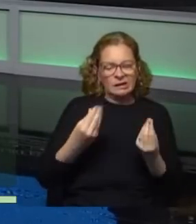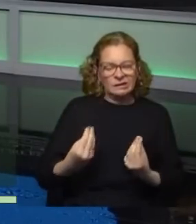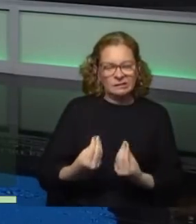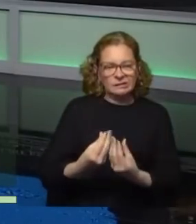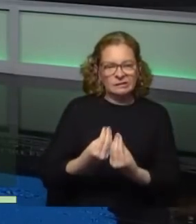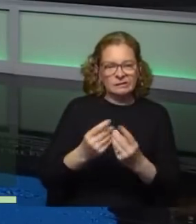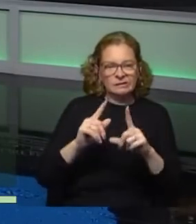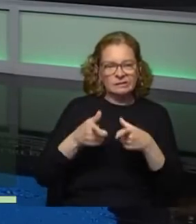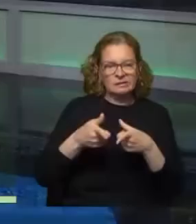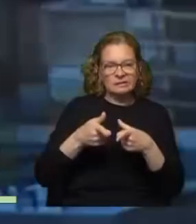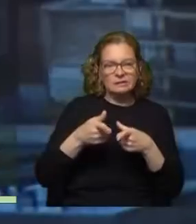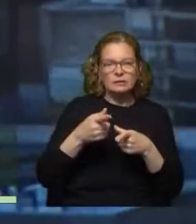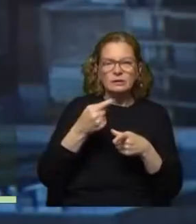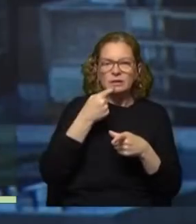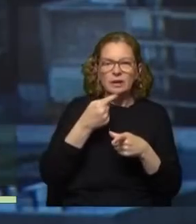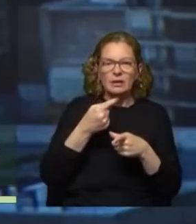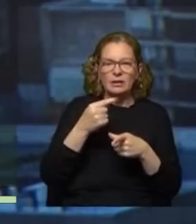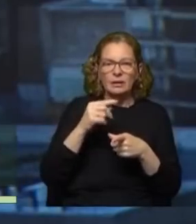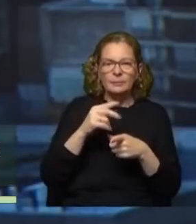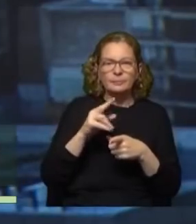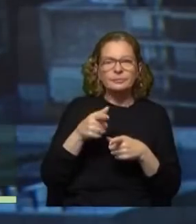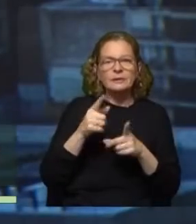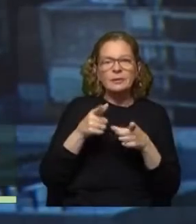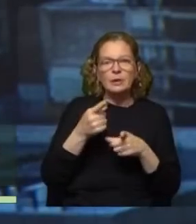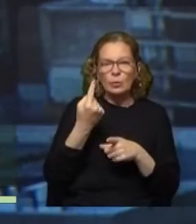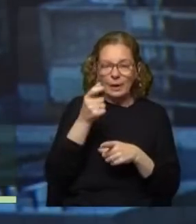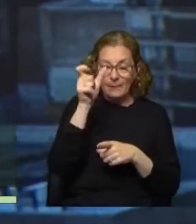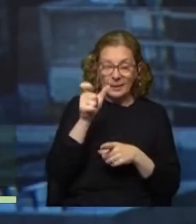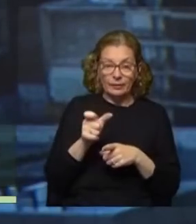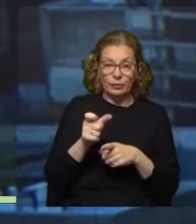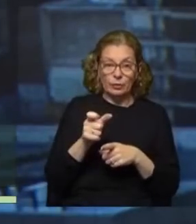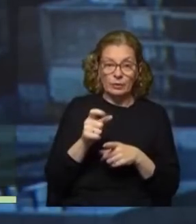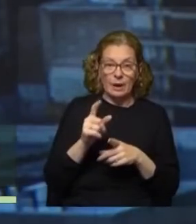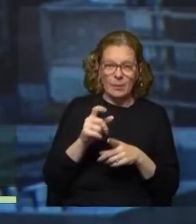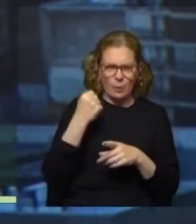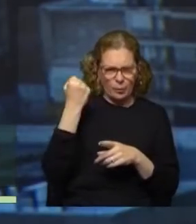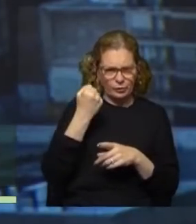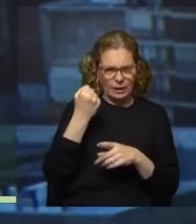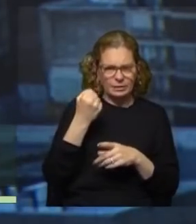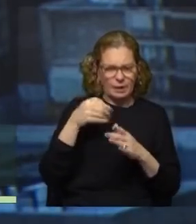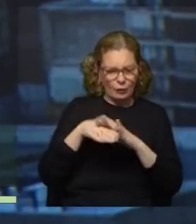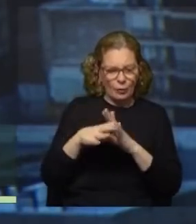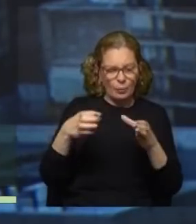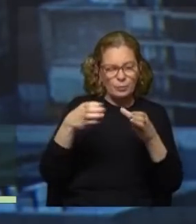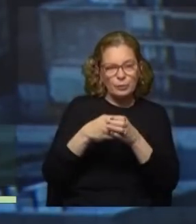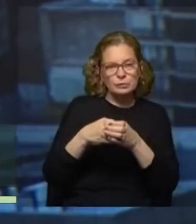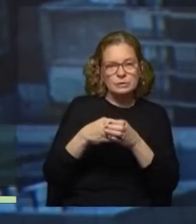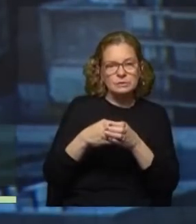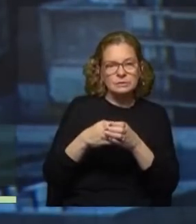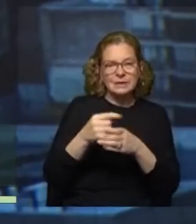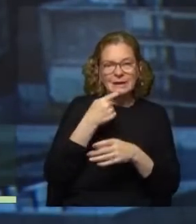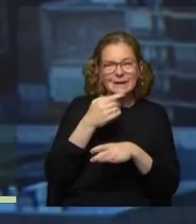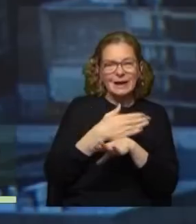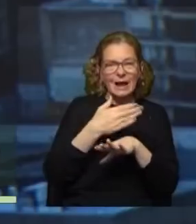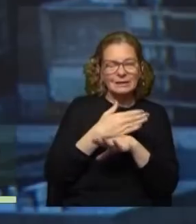y también lo que es el urbanismo y una de esas personas académicas Que formó parte de este seminario que les